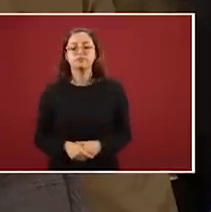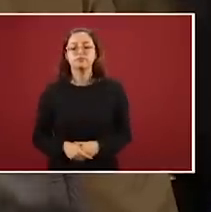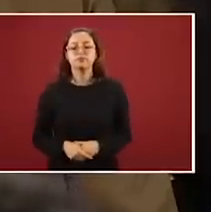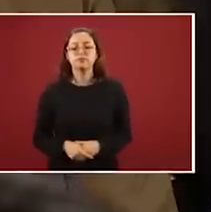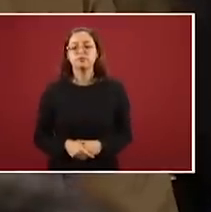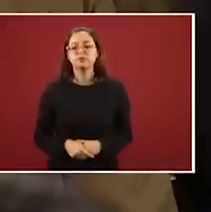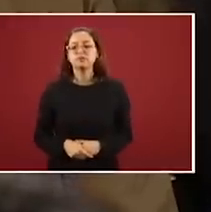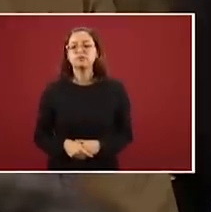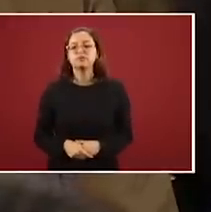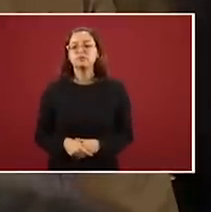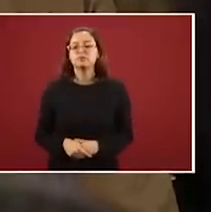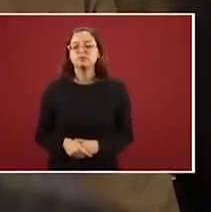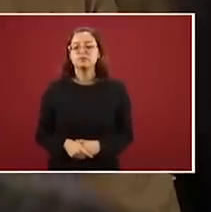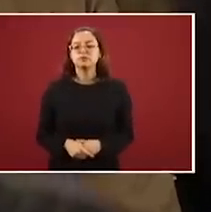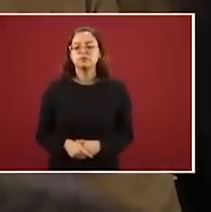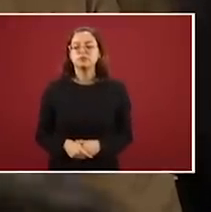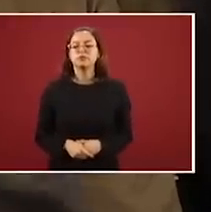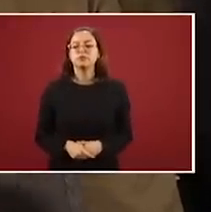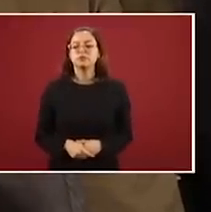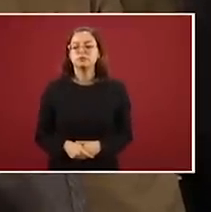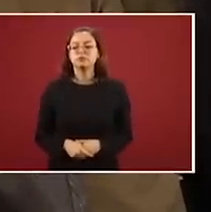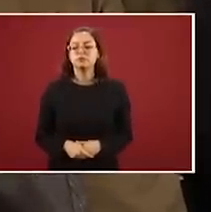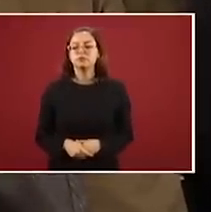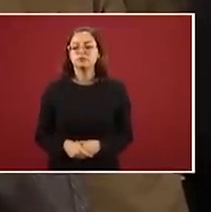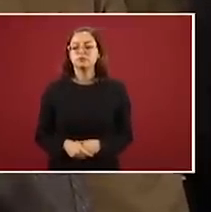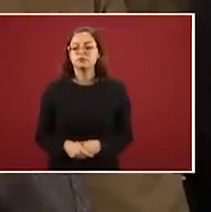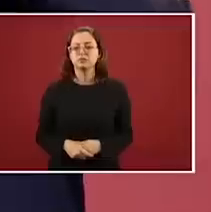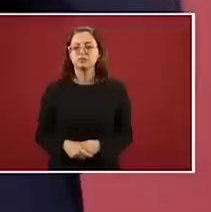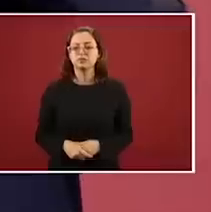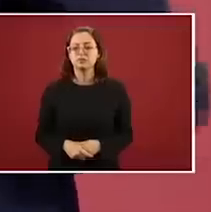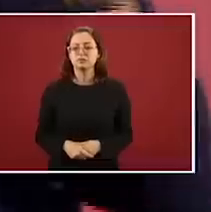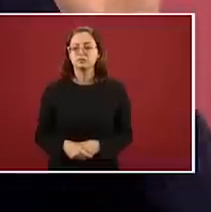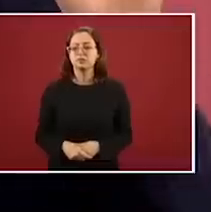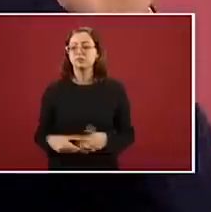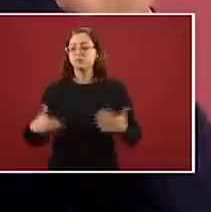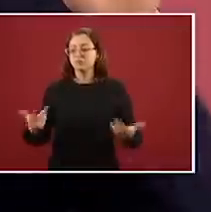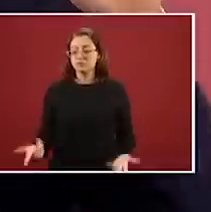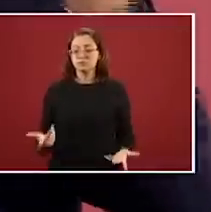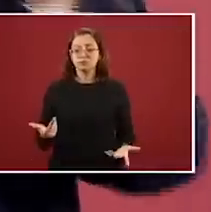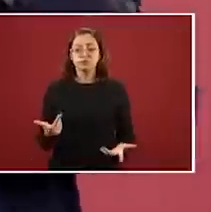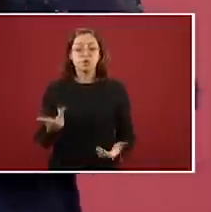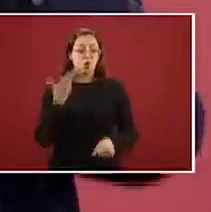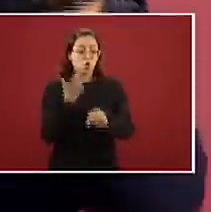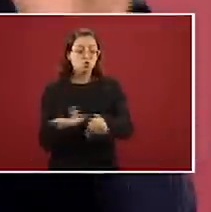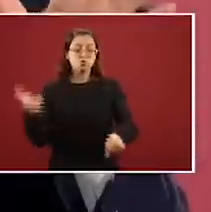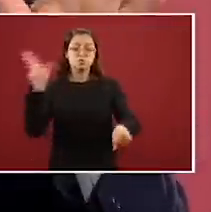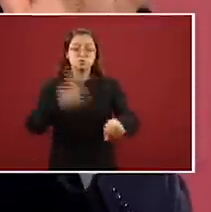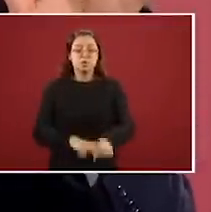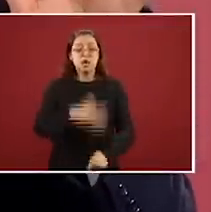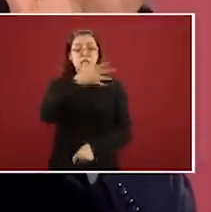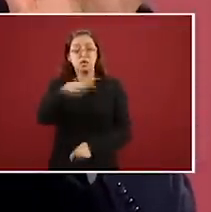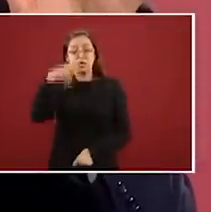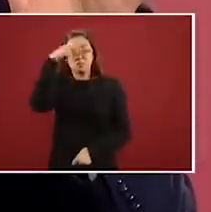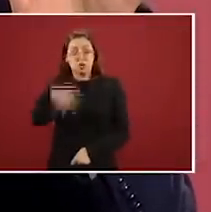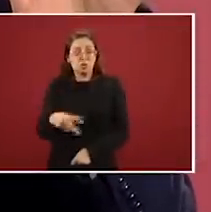O sea, sí, Hospital General de México, pero eso es una abstracción.